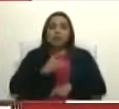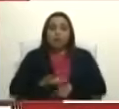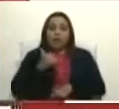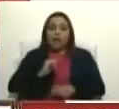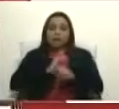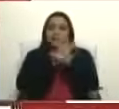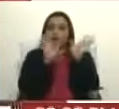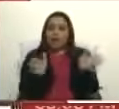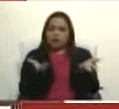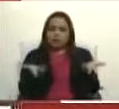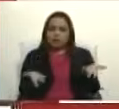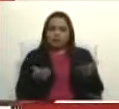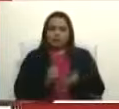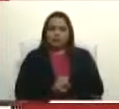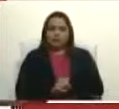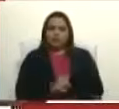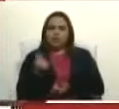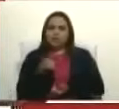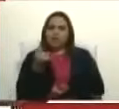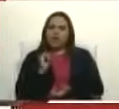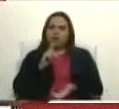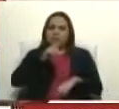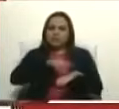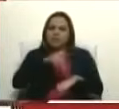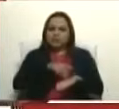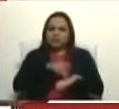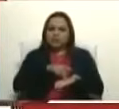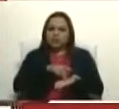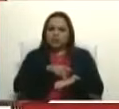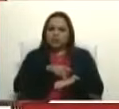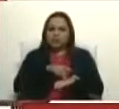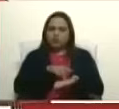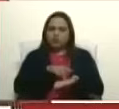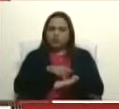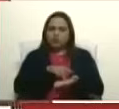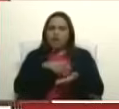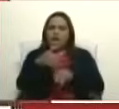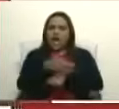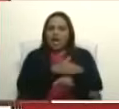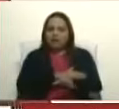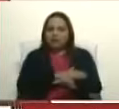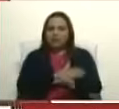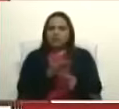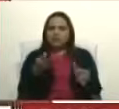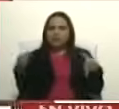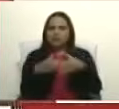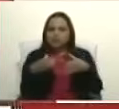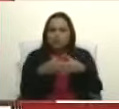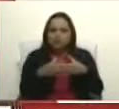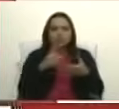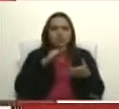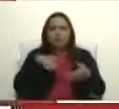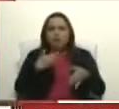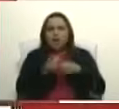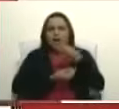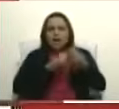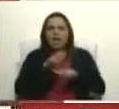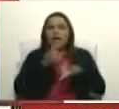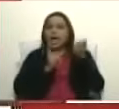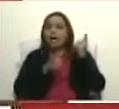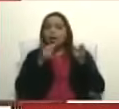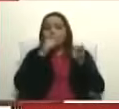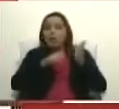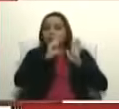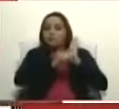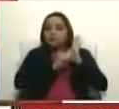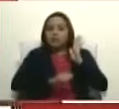claro, es entre las partes. No se puede hacer, no se puede hacer algo que no esté de